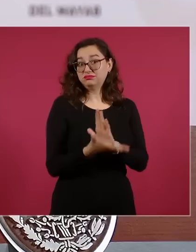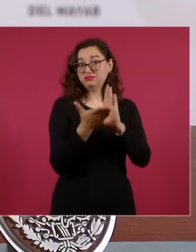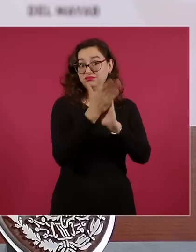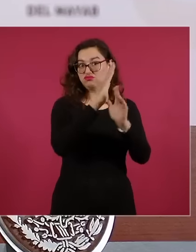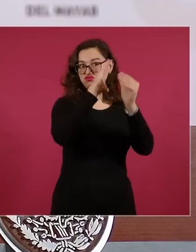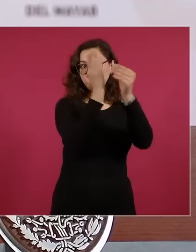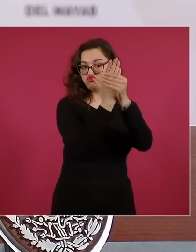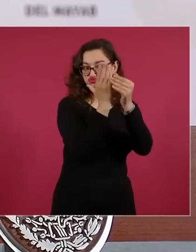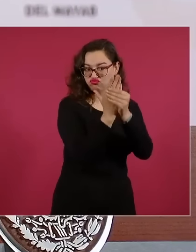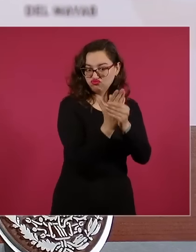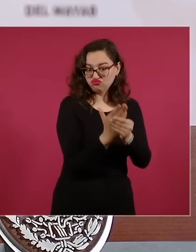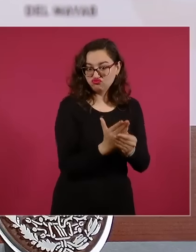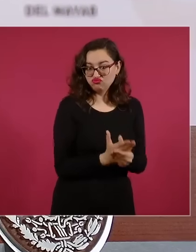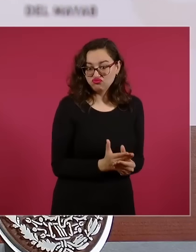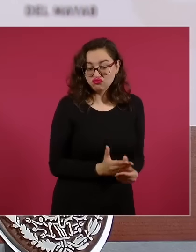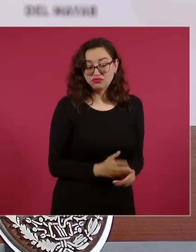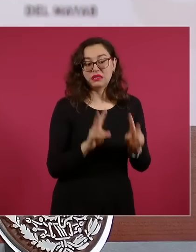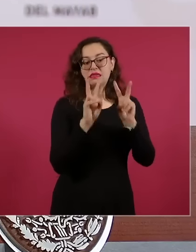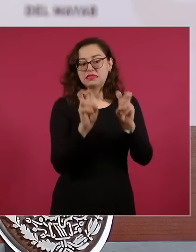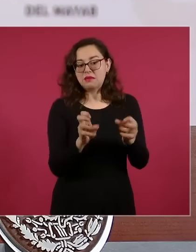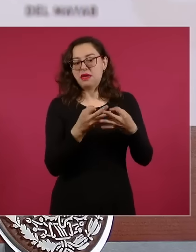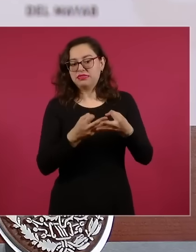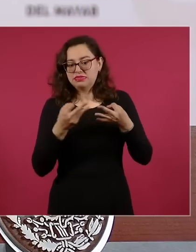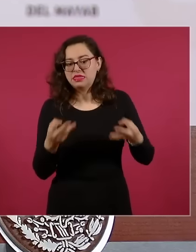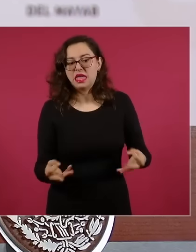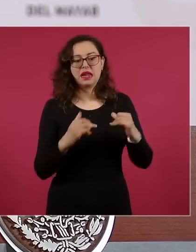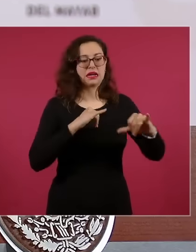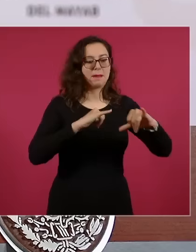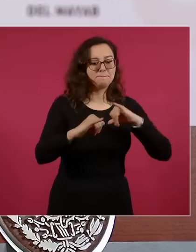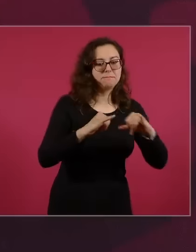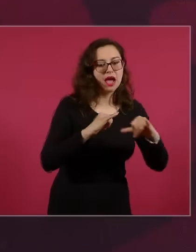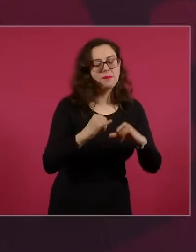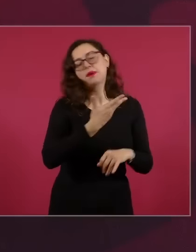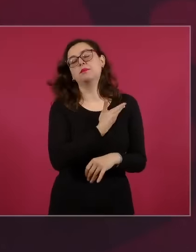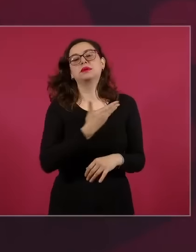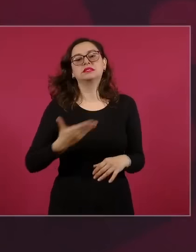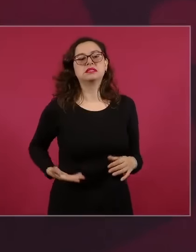de toda la propiedad social de México.